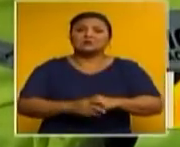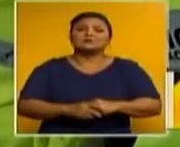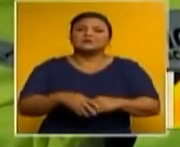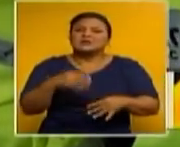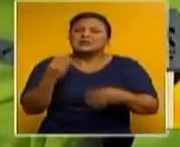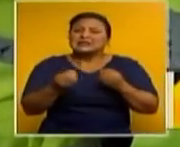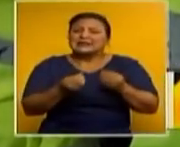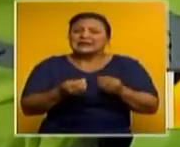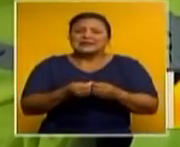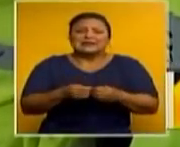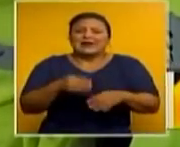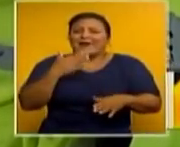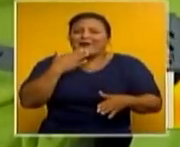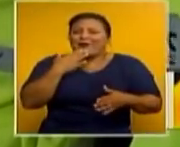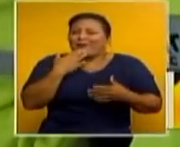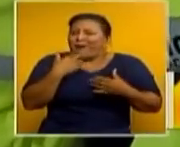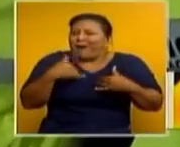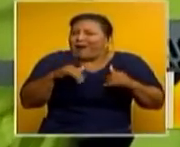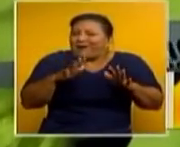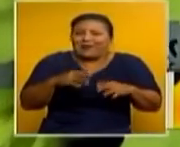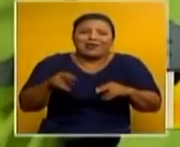el taxi a fin de